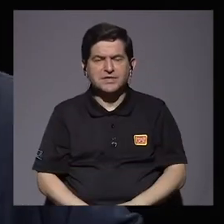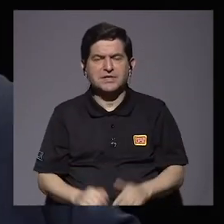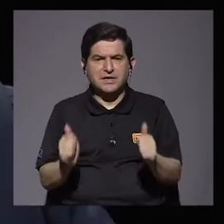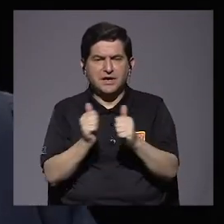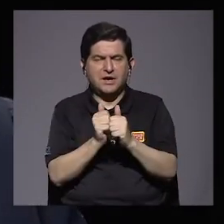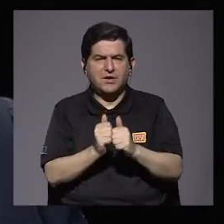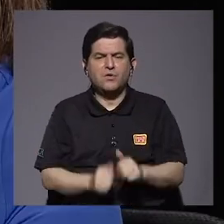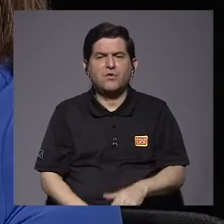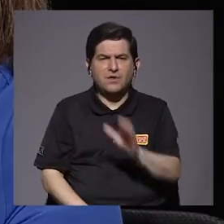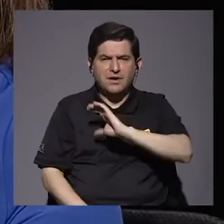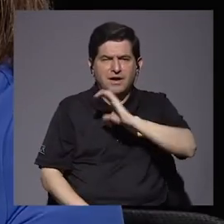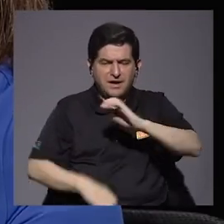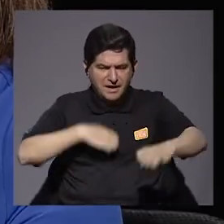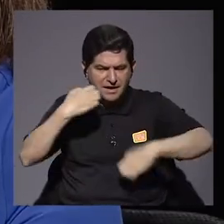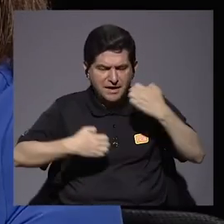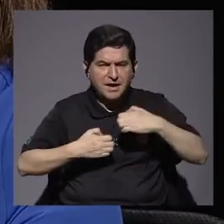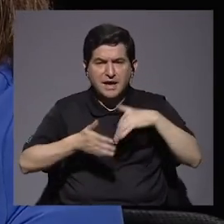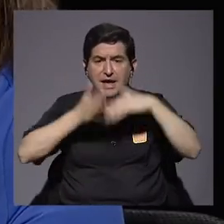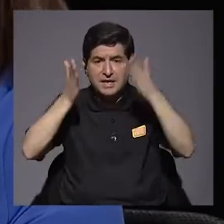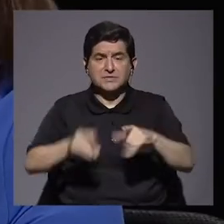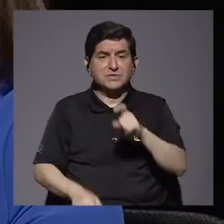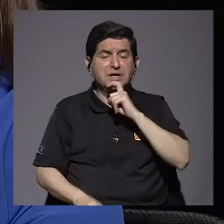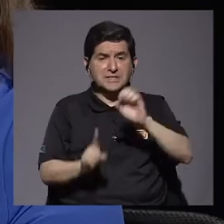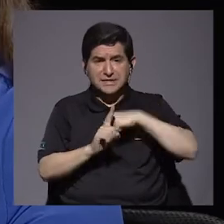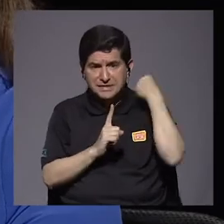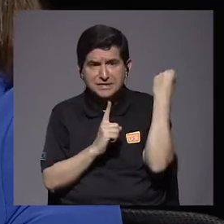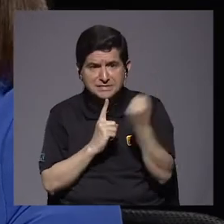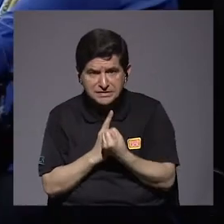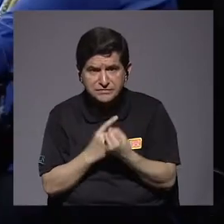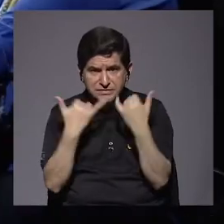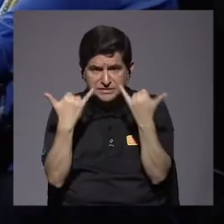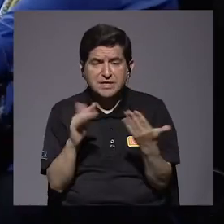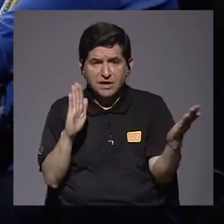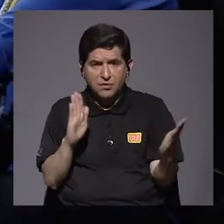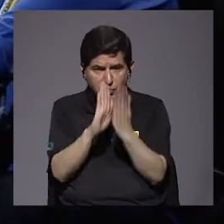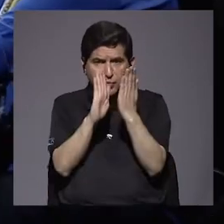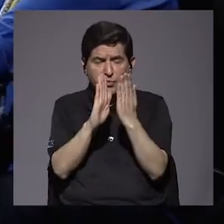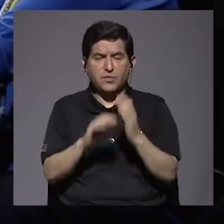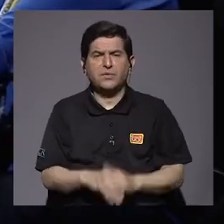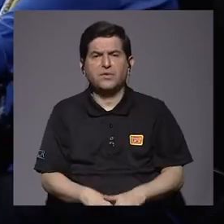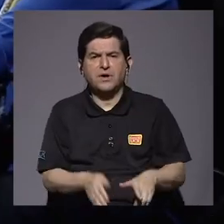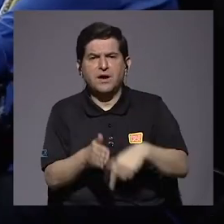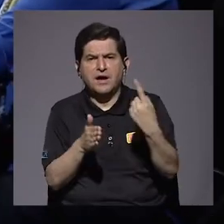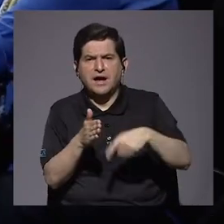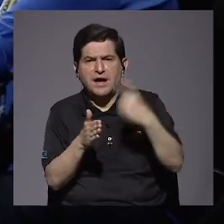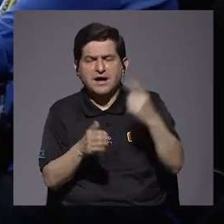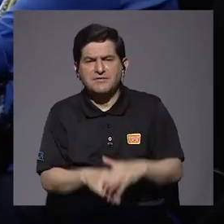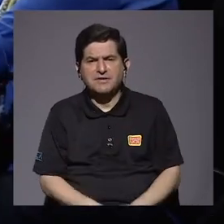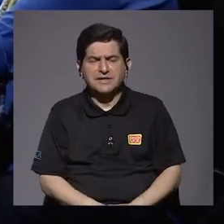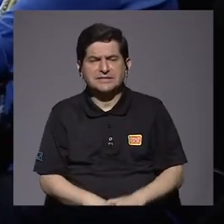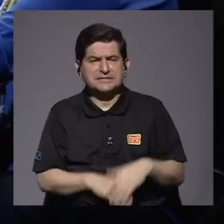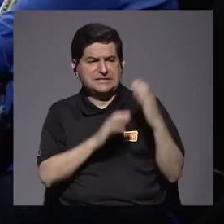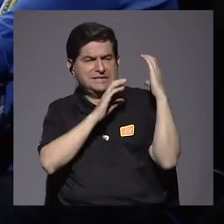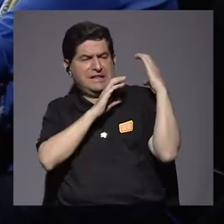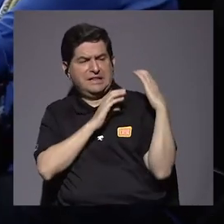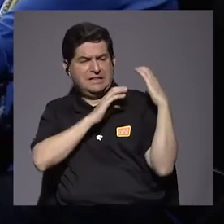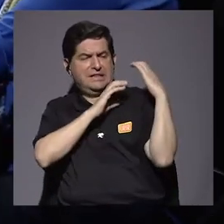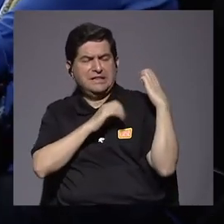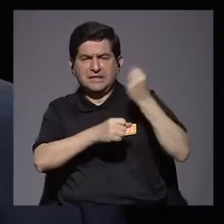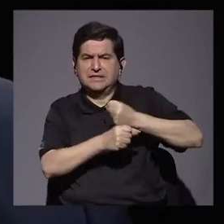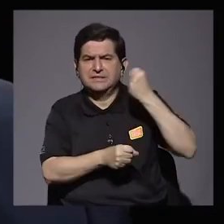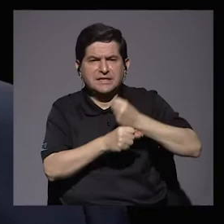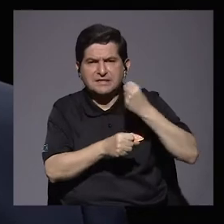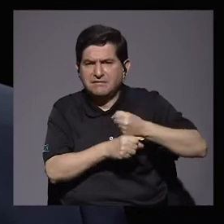los estudiantes, que están pasando momentos muy difíciles y que existe en algunos momentos un recargo de tareas que